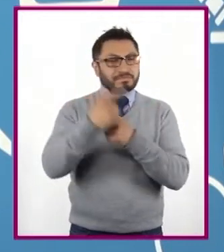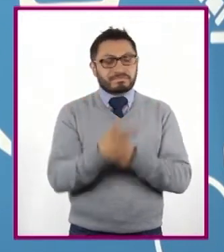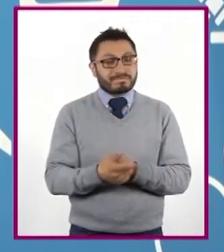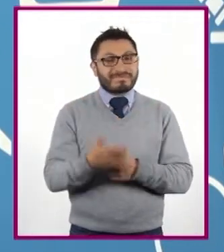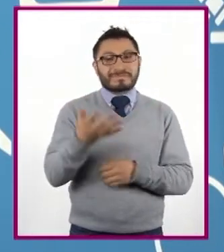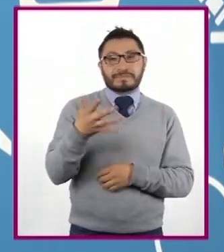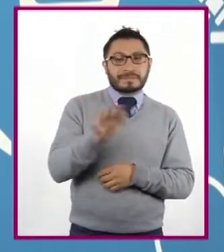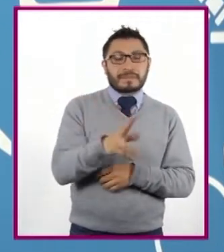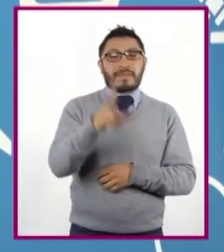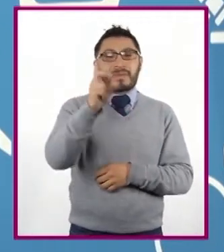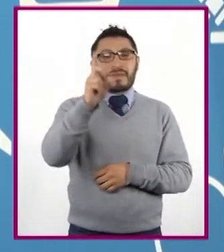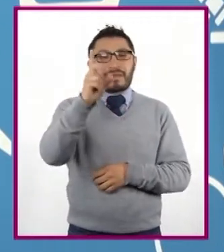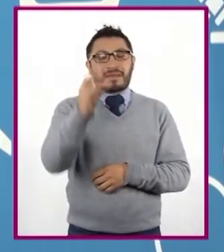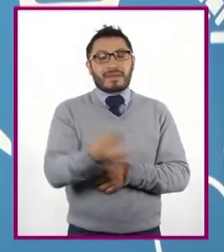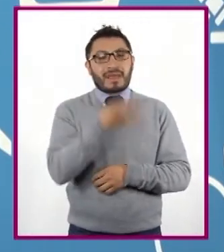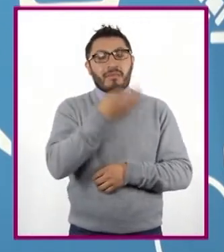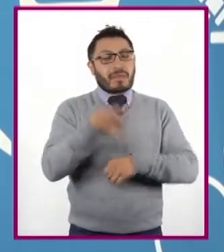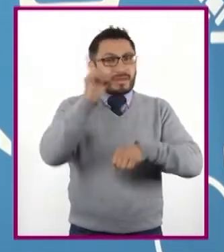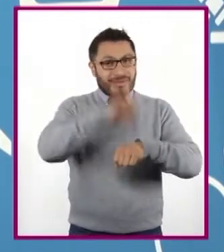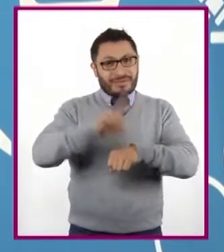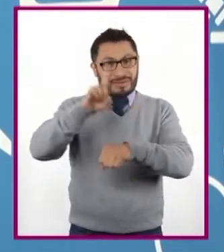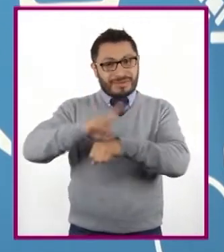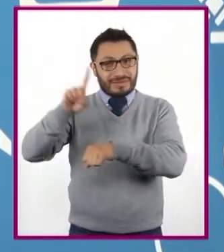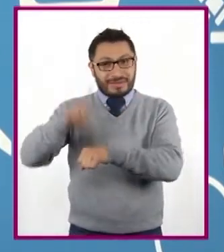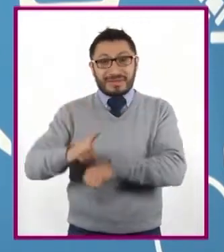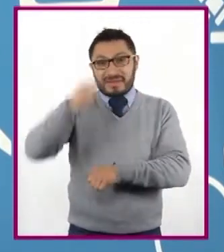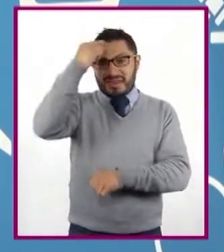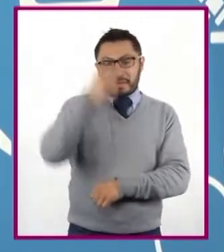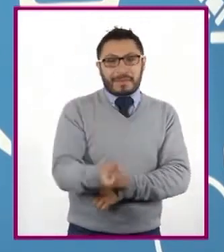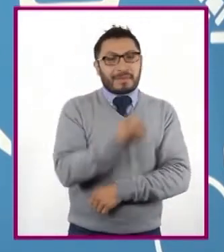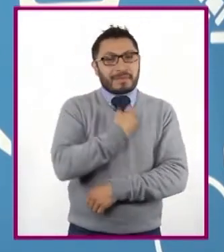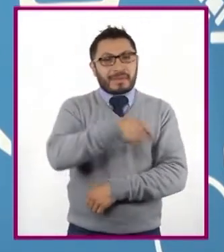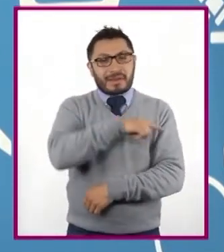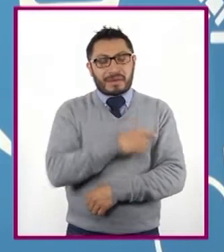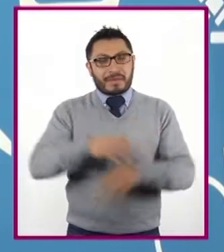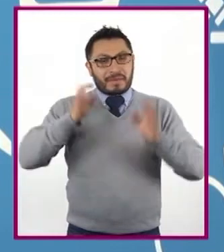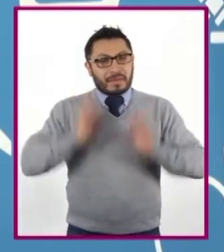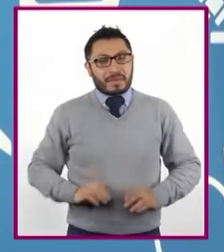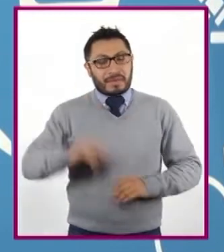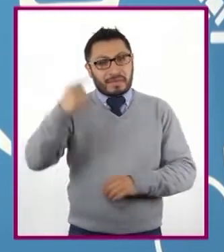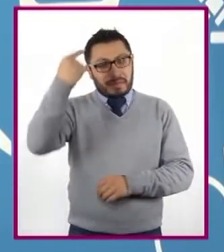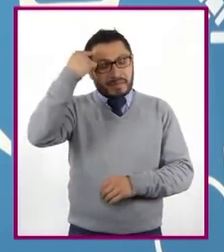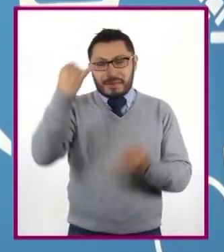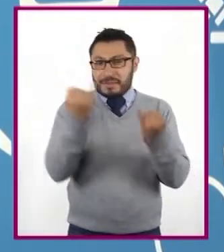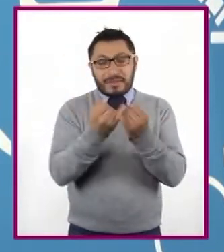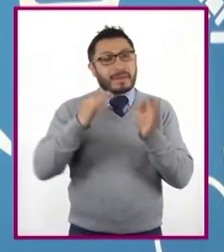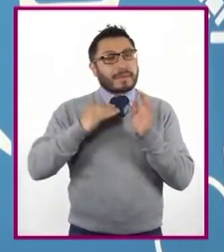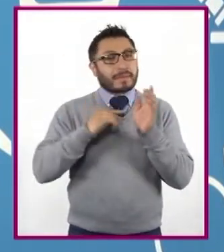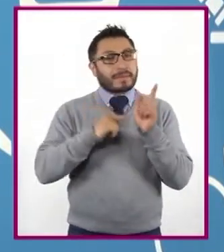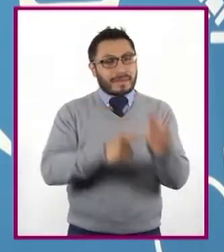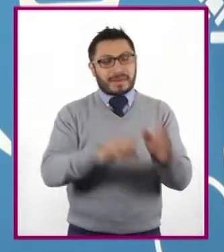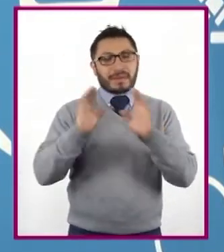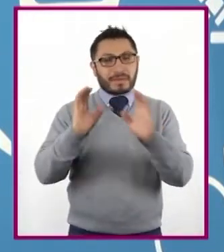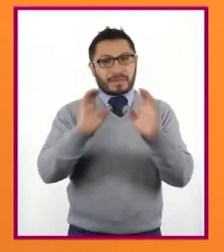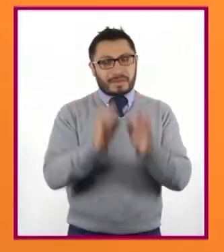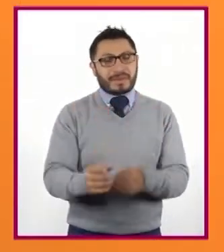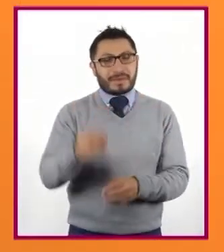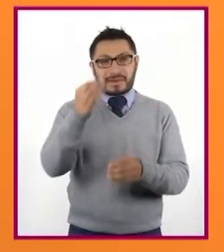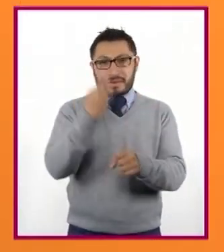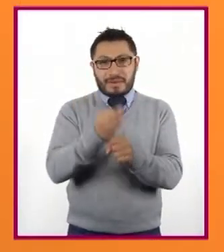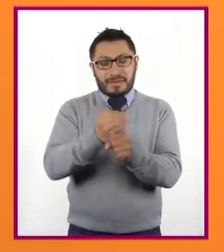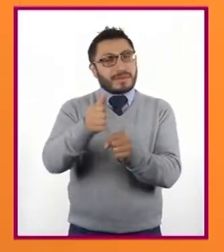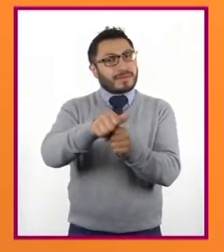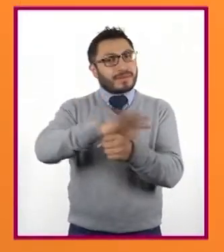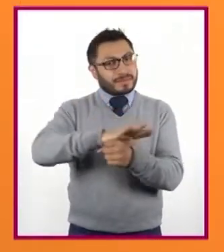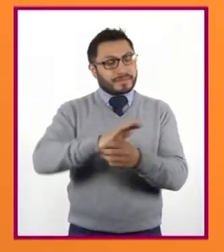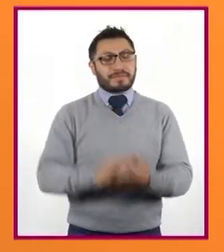lo menos 30 minutos al día para mantener la salud física y mental durante este confinamiento.